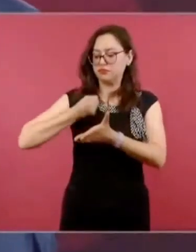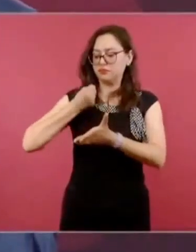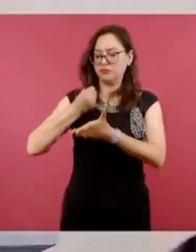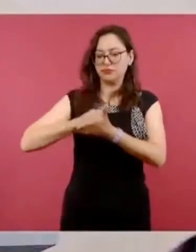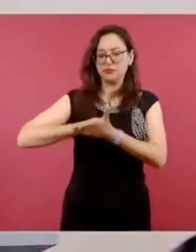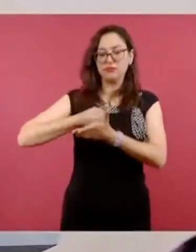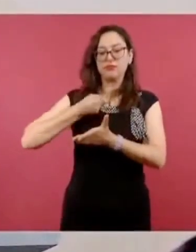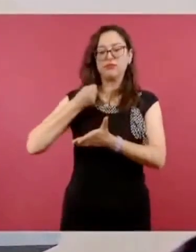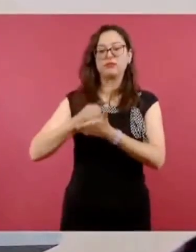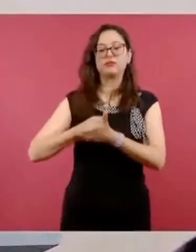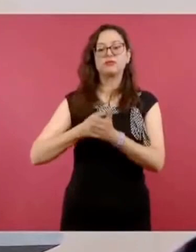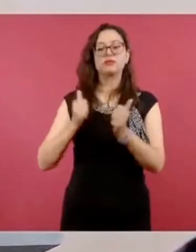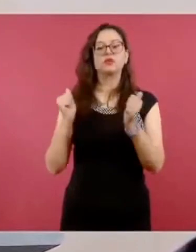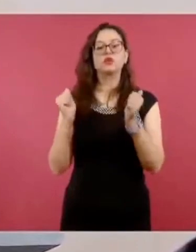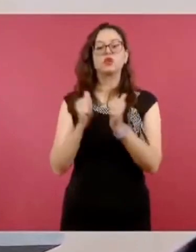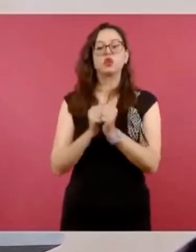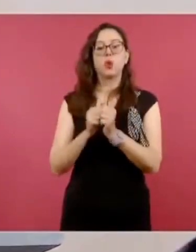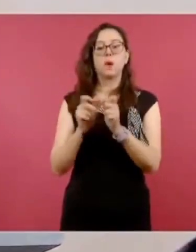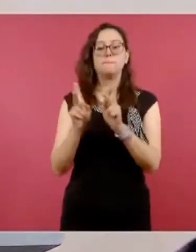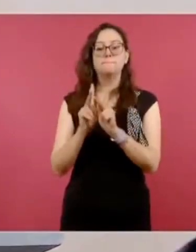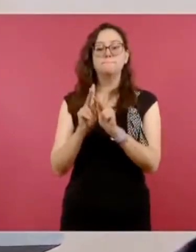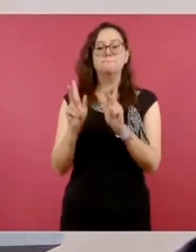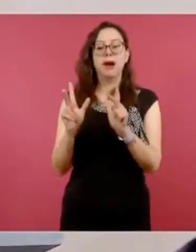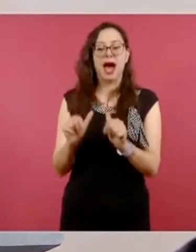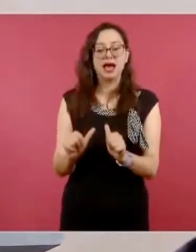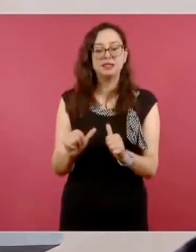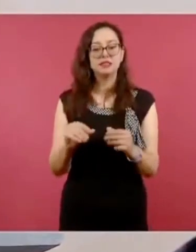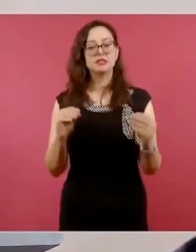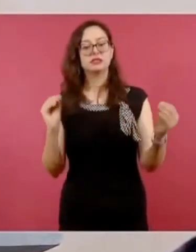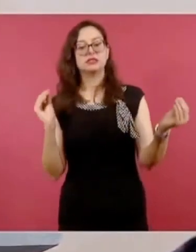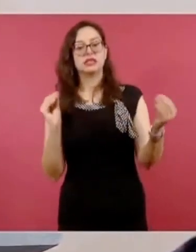siempre, siempre con argumentos.